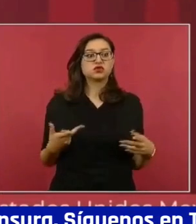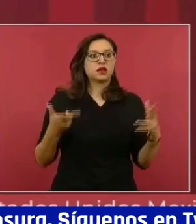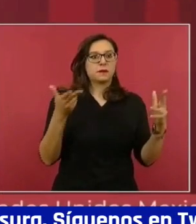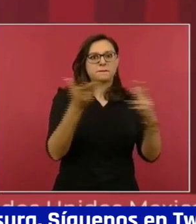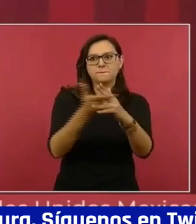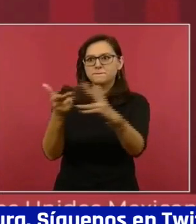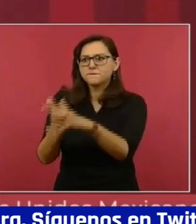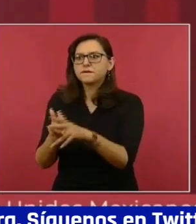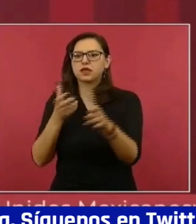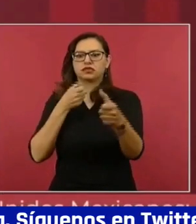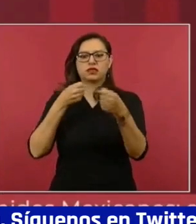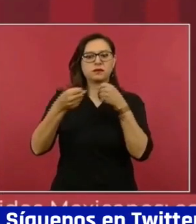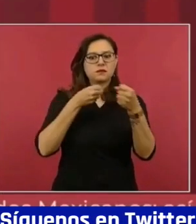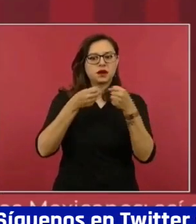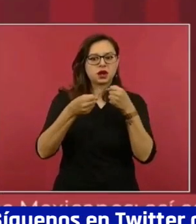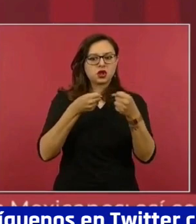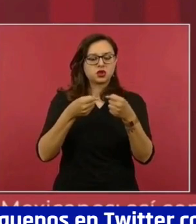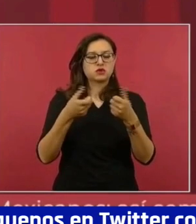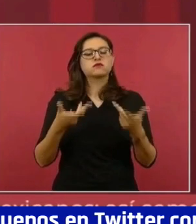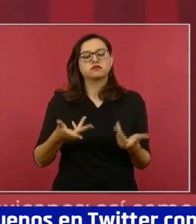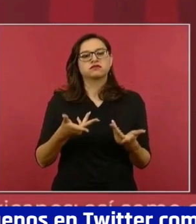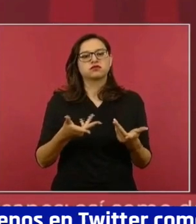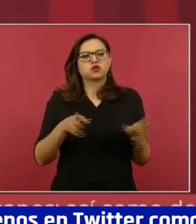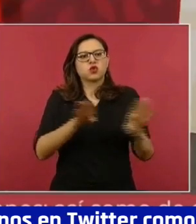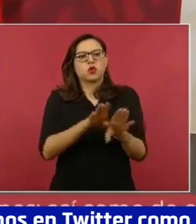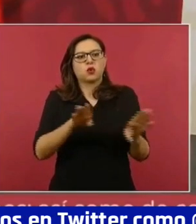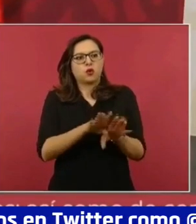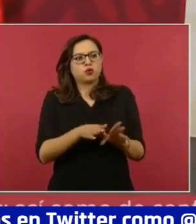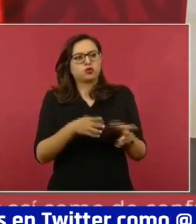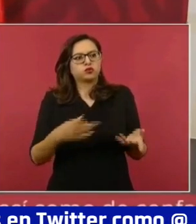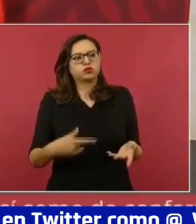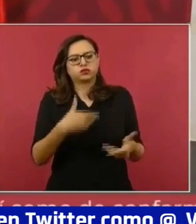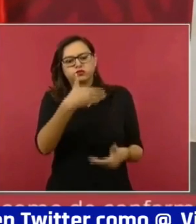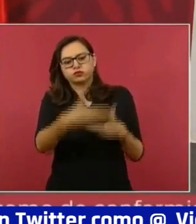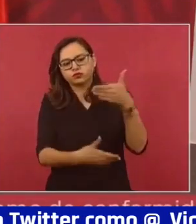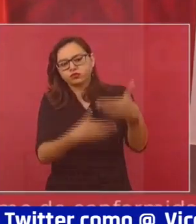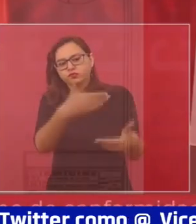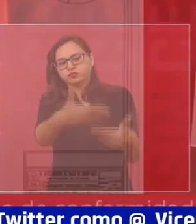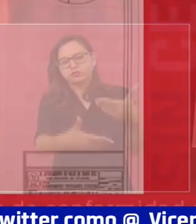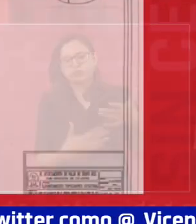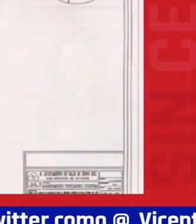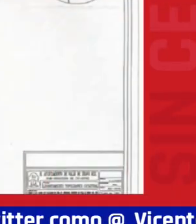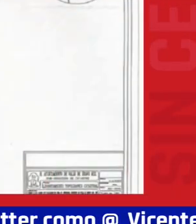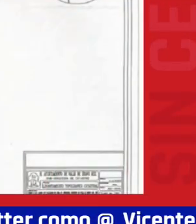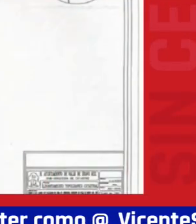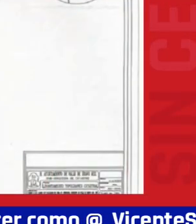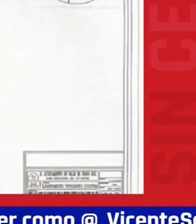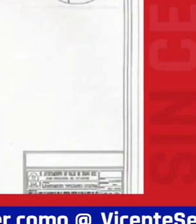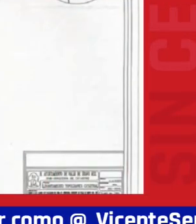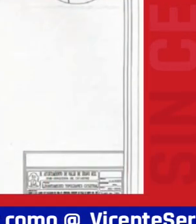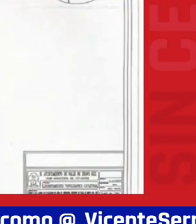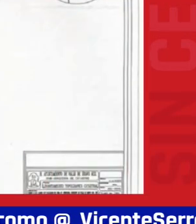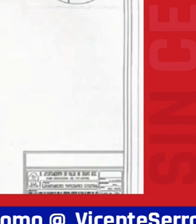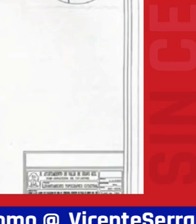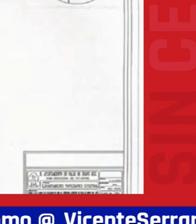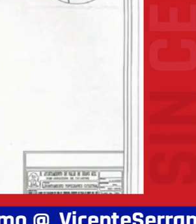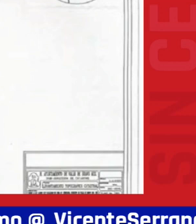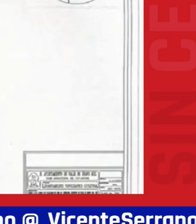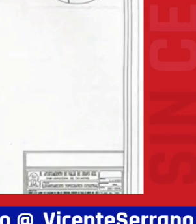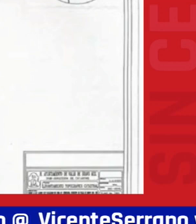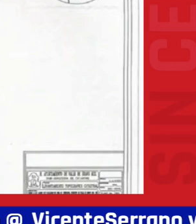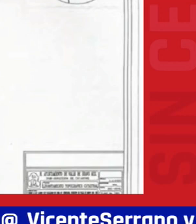eso además del terreno que tiene en el valle de bravo donde hay una mansión en el que aclara que no son tantas hectáreas pero bueno que no